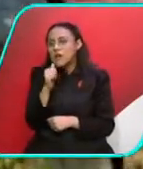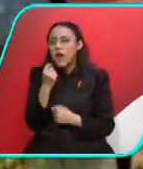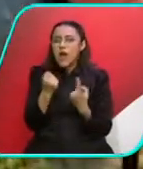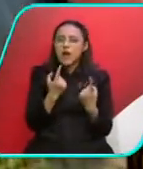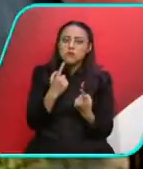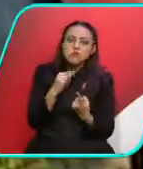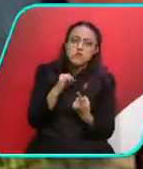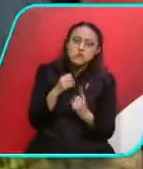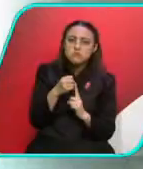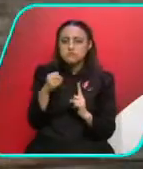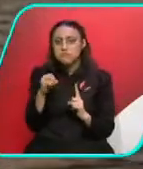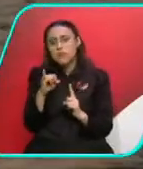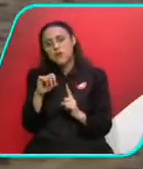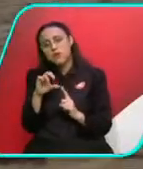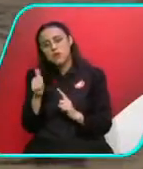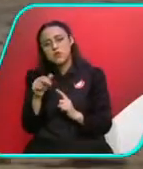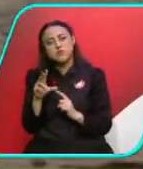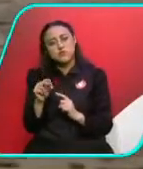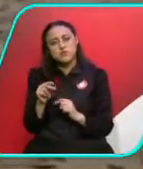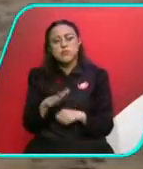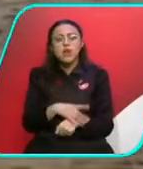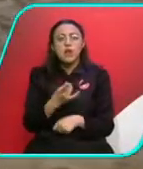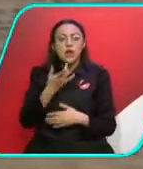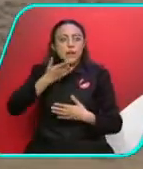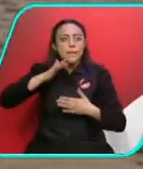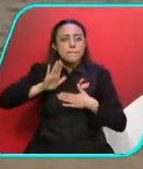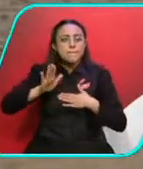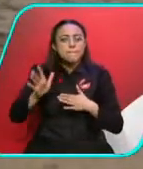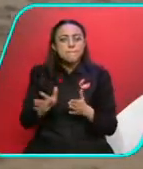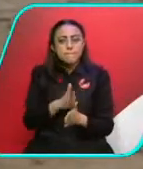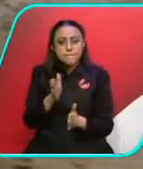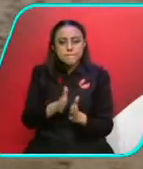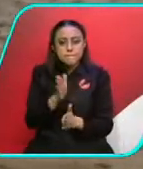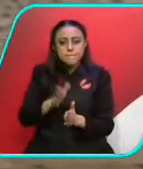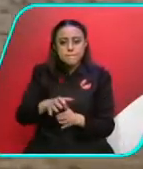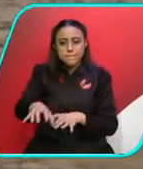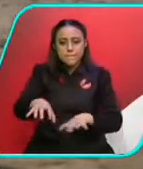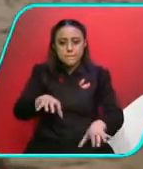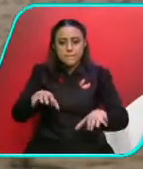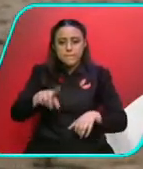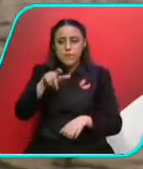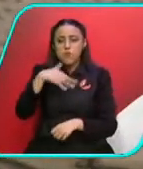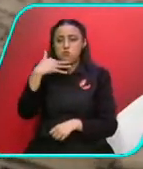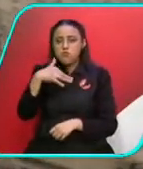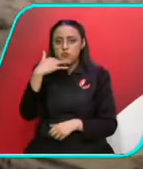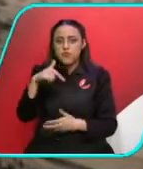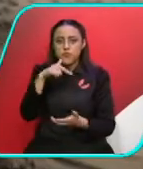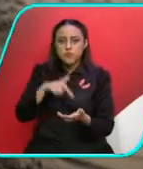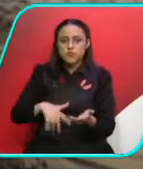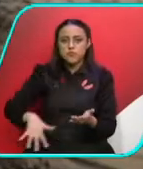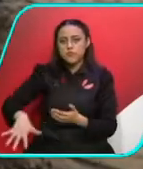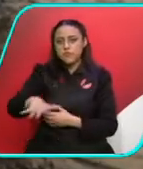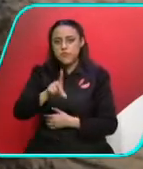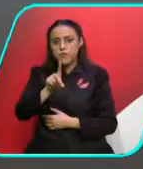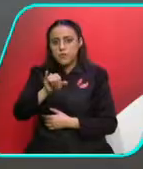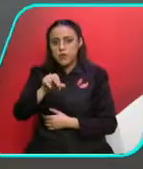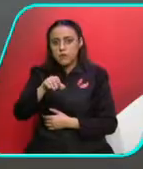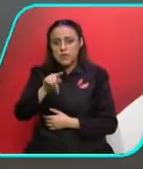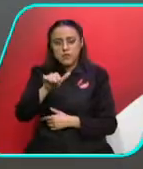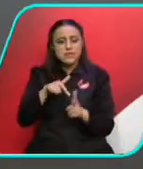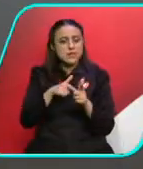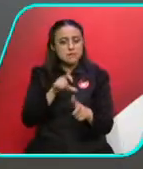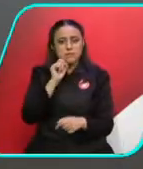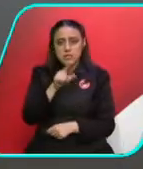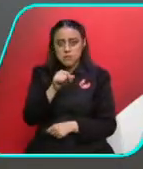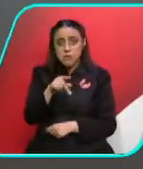cosas regularizadas. La promesa de la construcción de 2 plantas de tratamiento de aguas negras en zona Diamantes sigue vigente. Sin